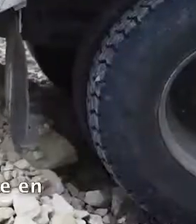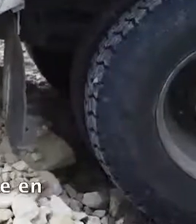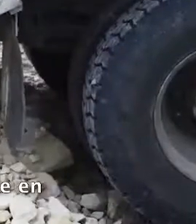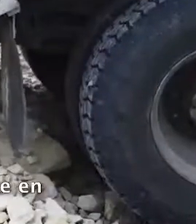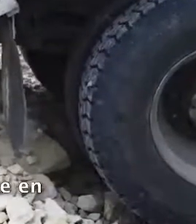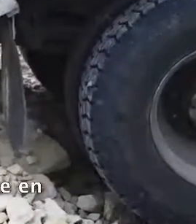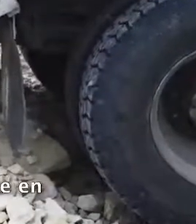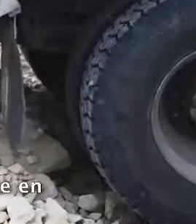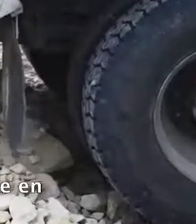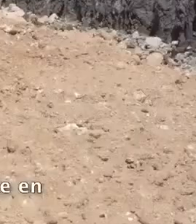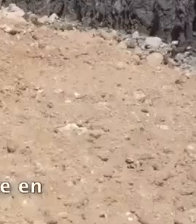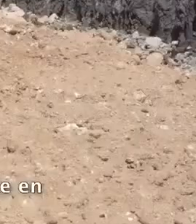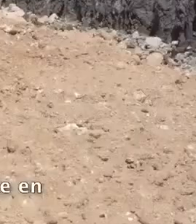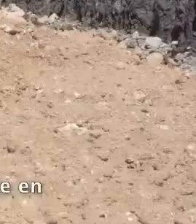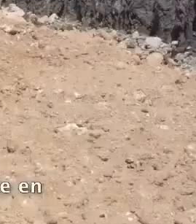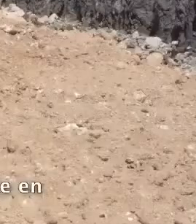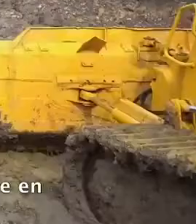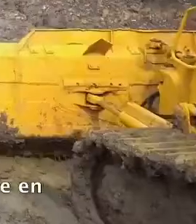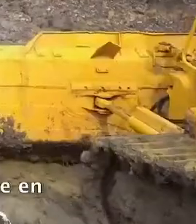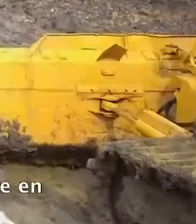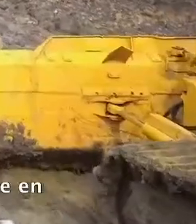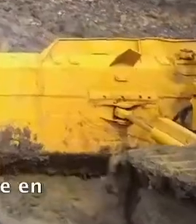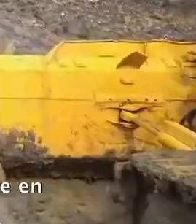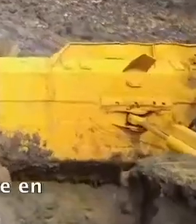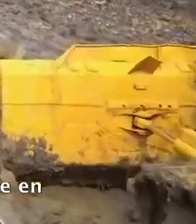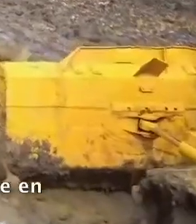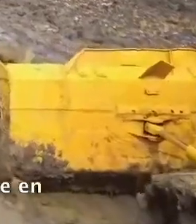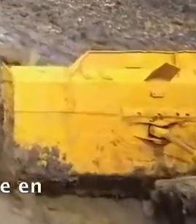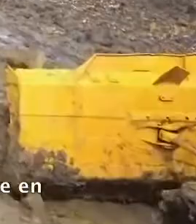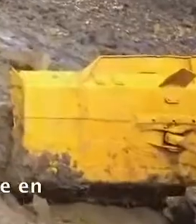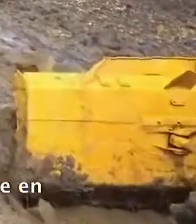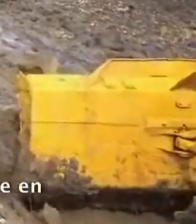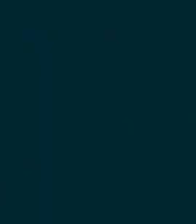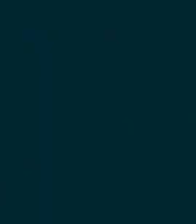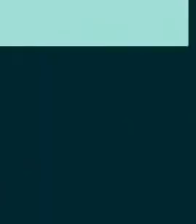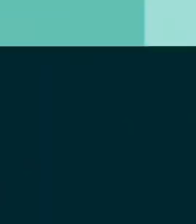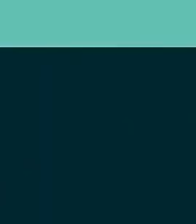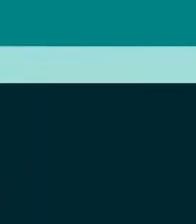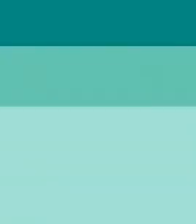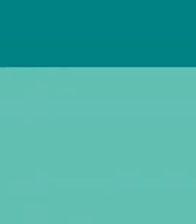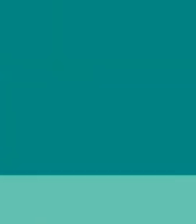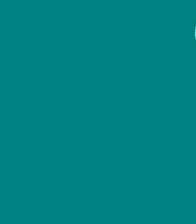la colocación de la capa subyacente y subrasante en la estructura del pavimento.